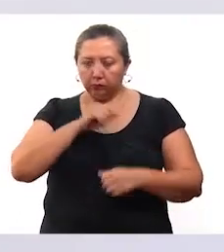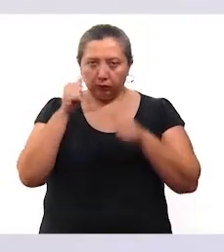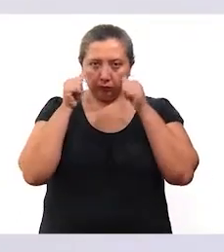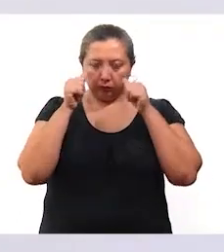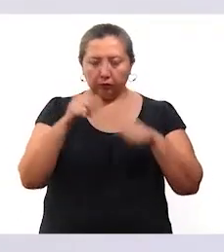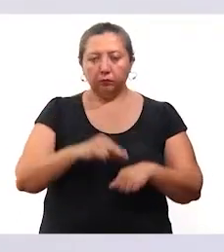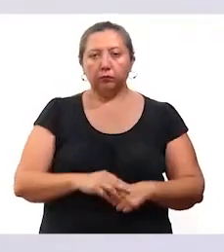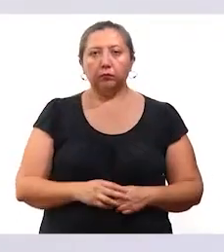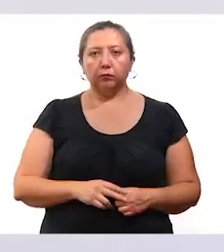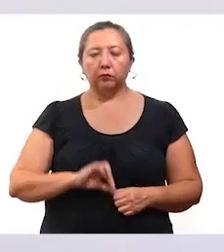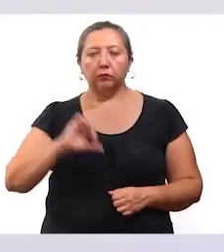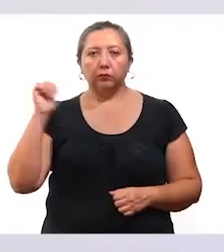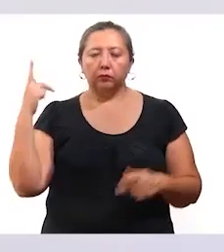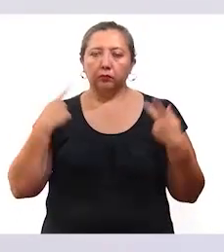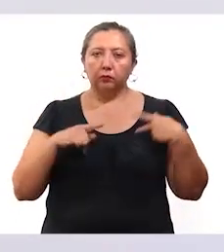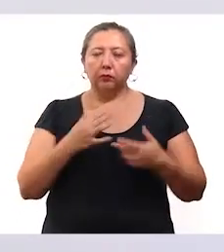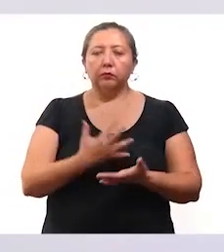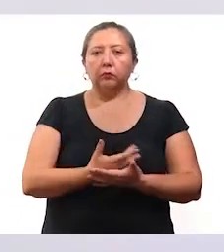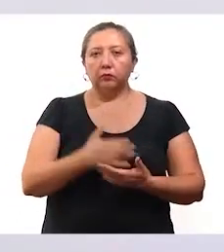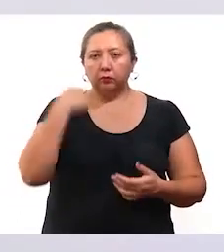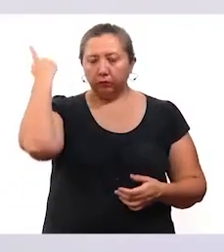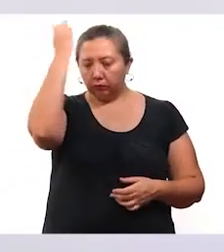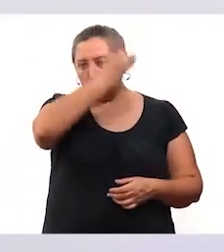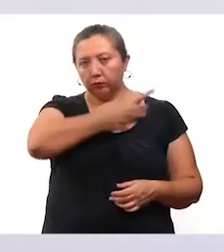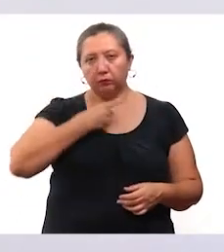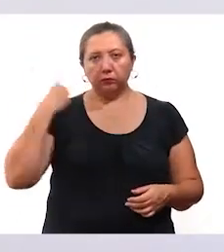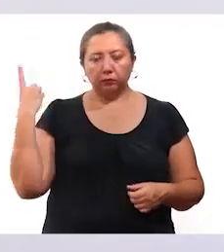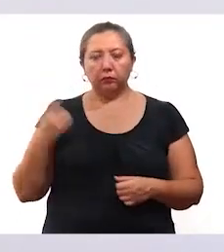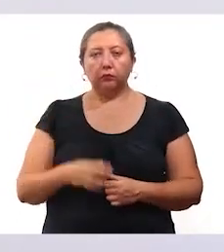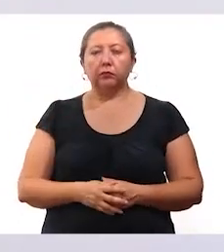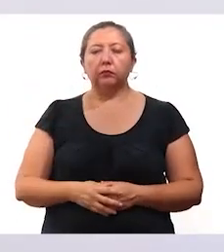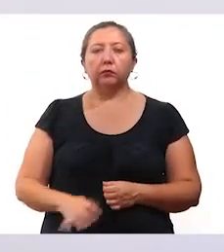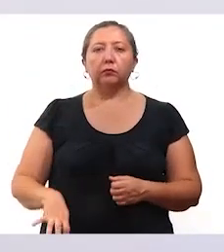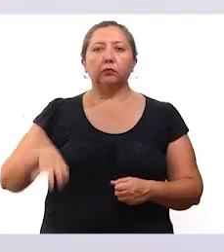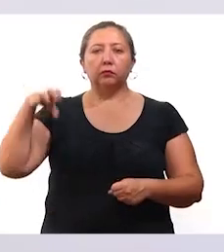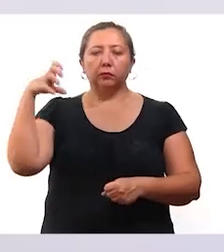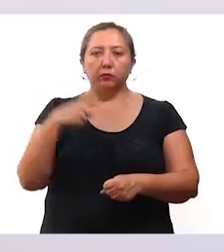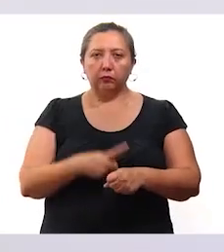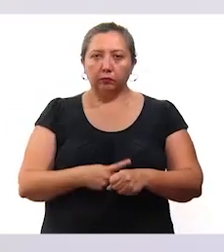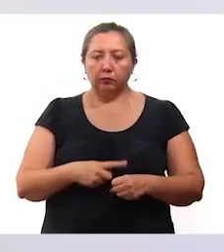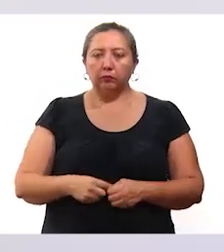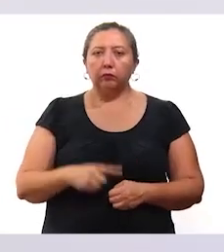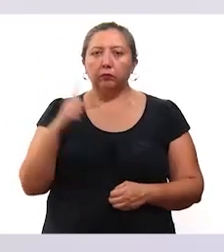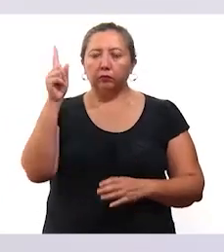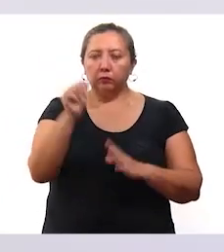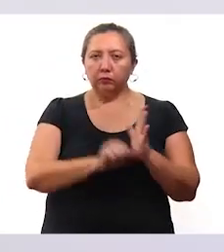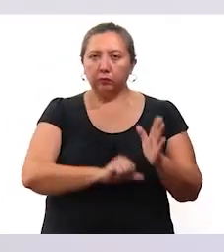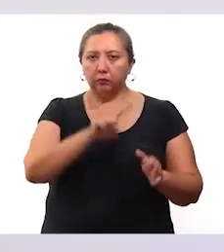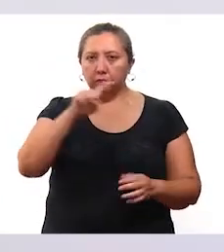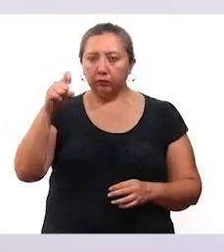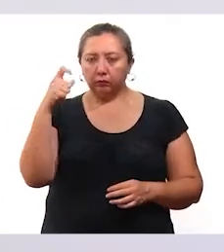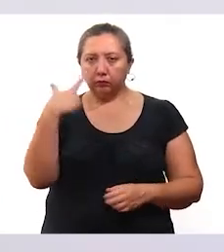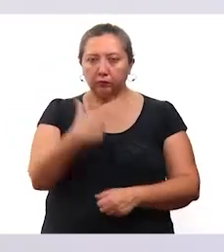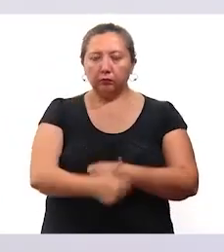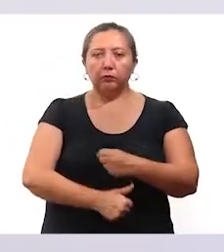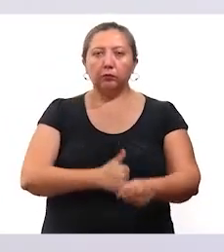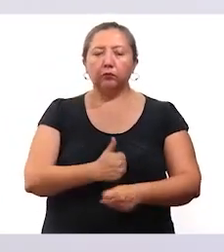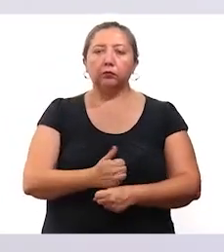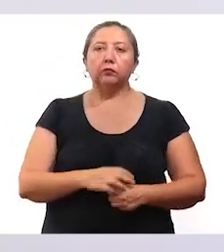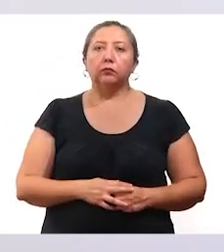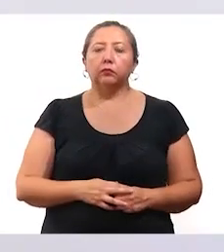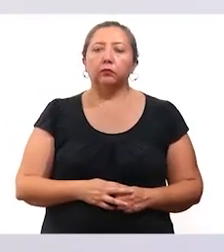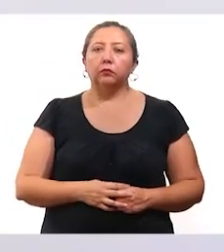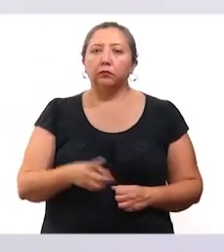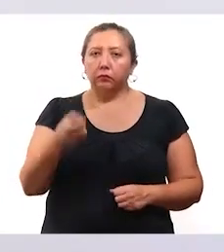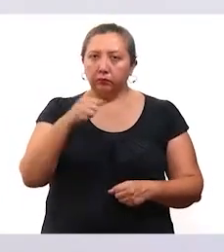públicos y en aislamiento total. Hay otros pacientes a la espera de diagnóstico. El rango de edad de los casos es de 1 mes a 107